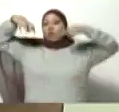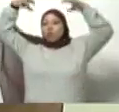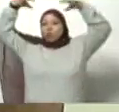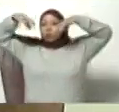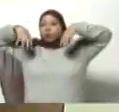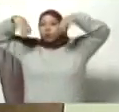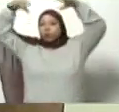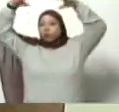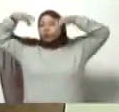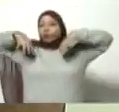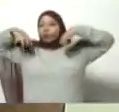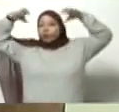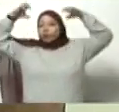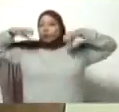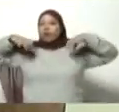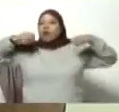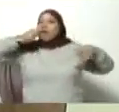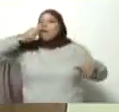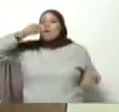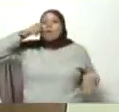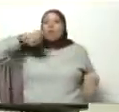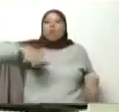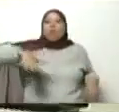tan hermoso que ni se movió.